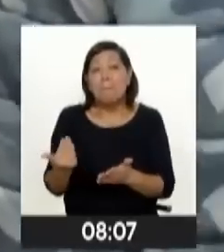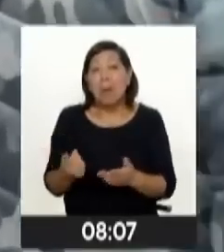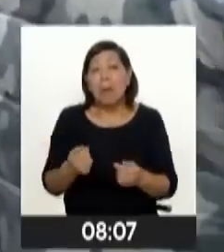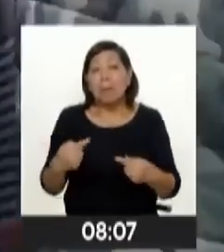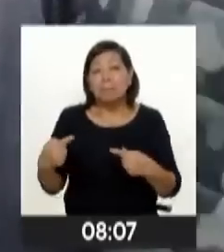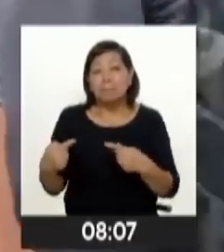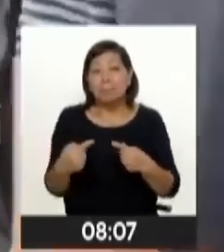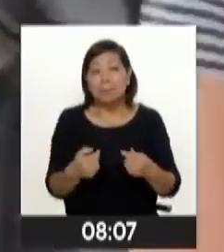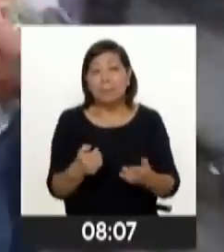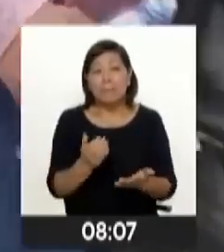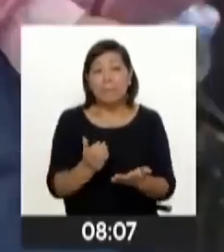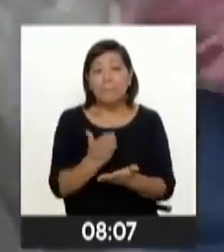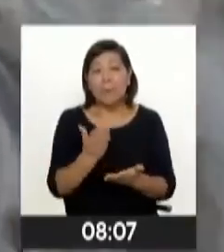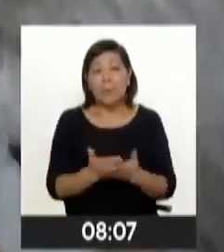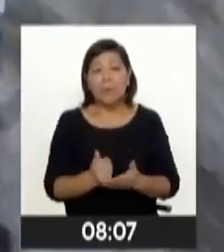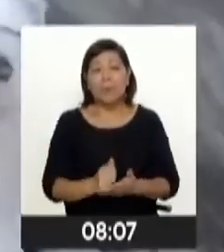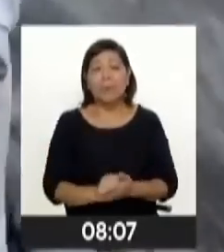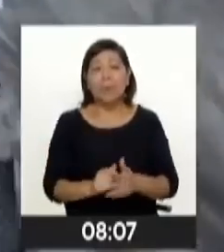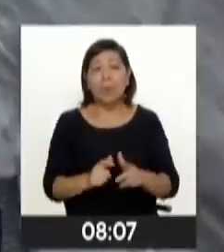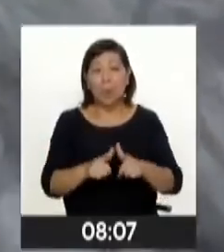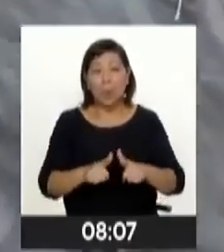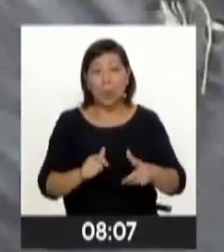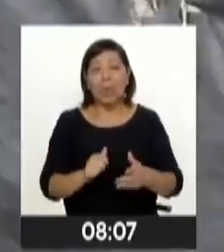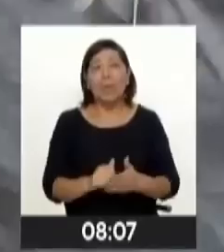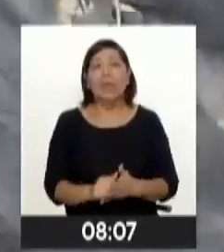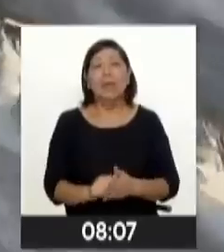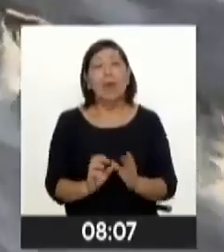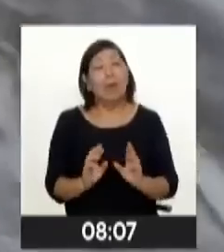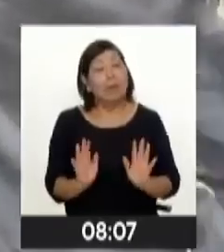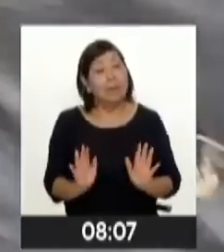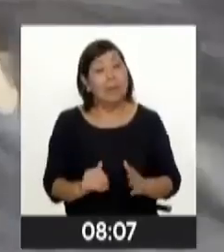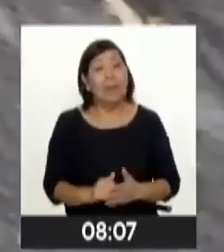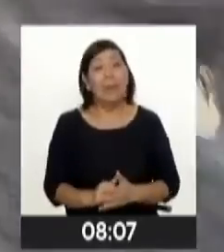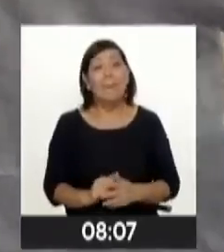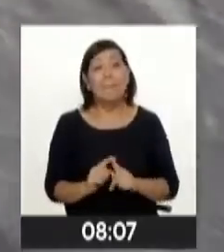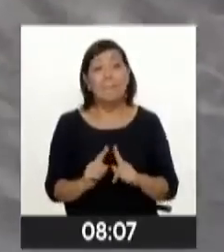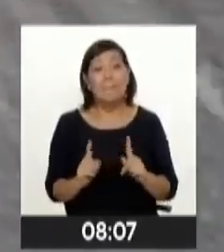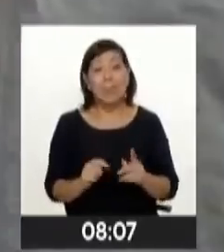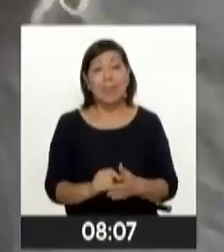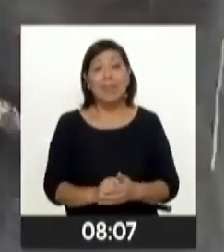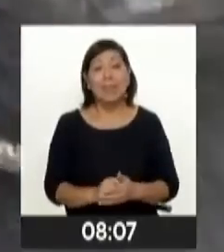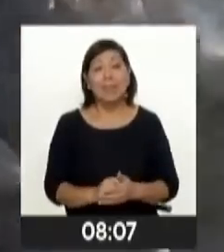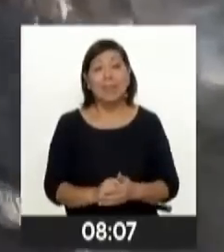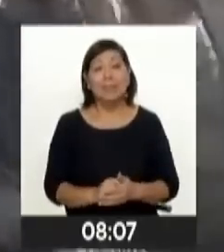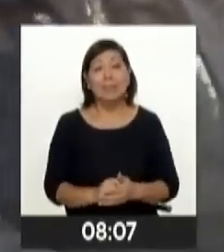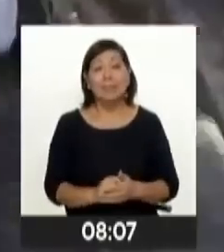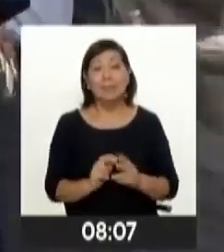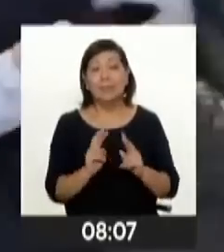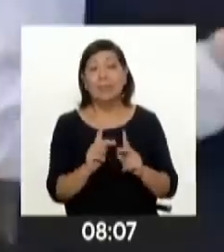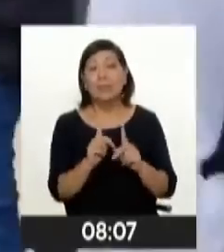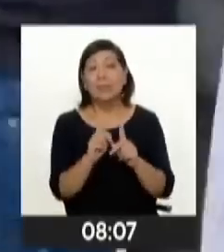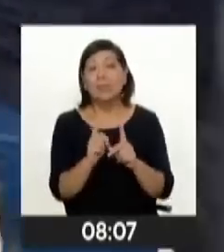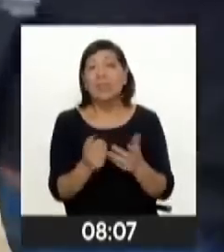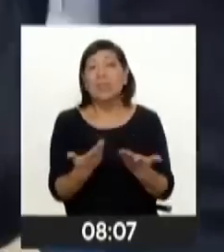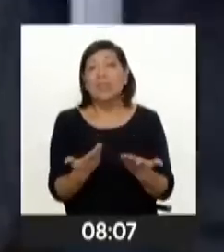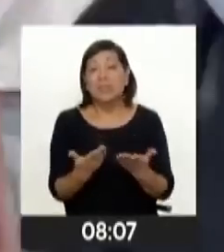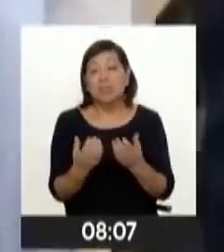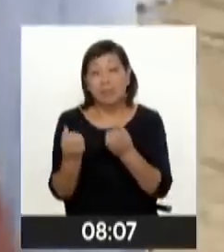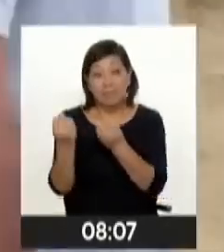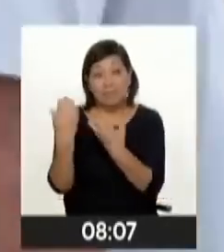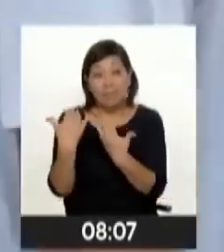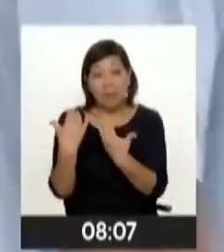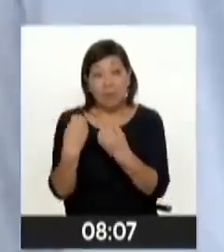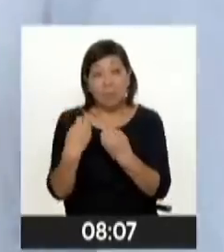pugna a veces por control de áreas, de terrenos, en fin, ojalá que no sea el caso. Pero en todo caso, valga la redundancia, esta es la